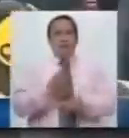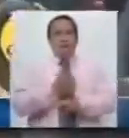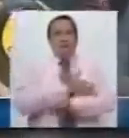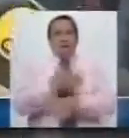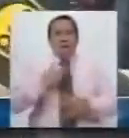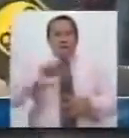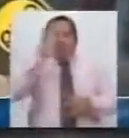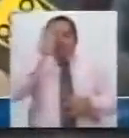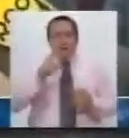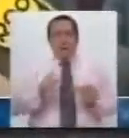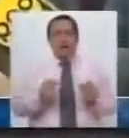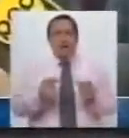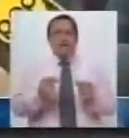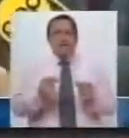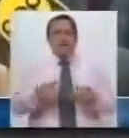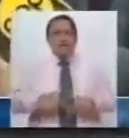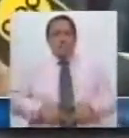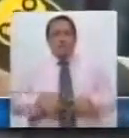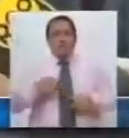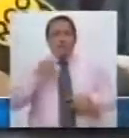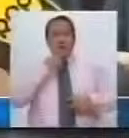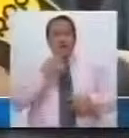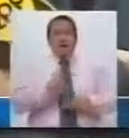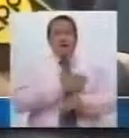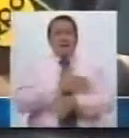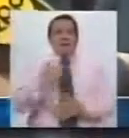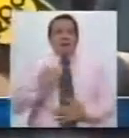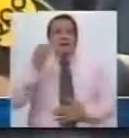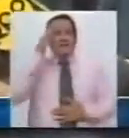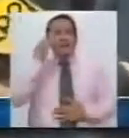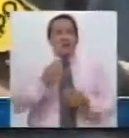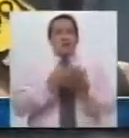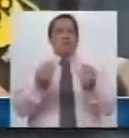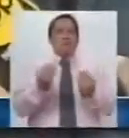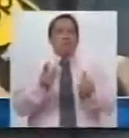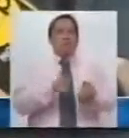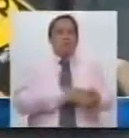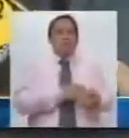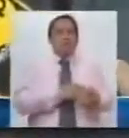cuello uterino. Además de lo que ya todos sabemos que son los hábitos,